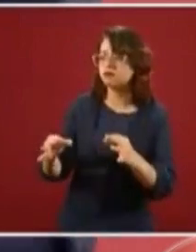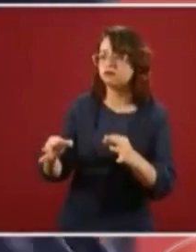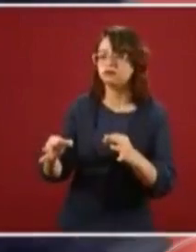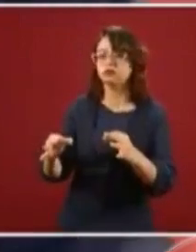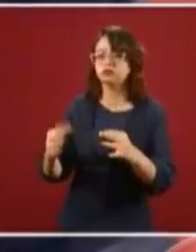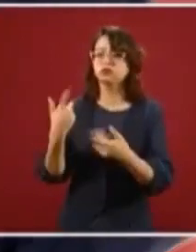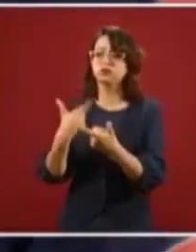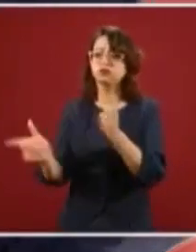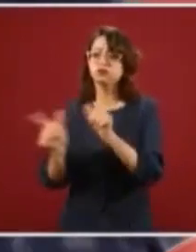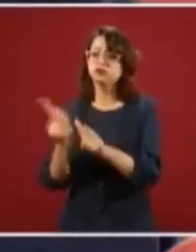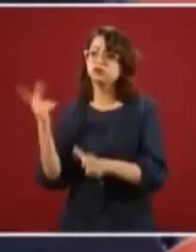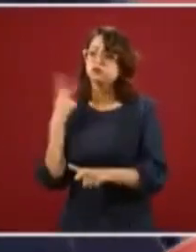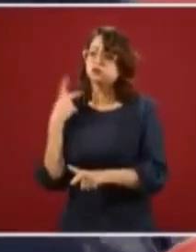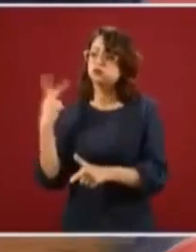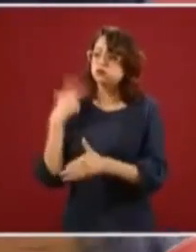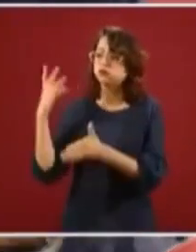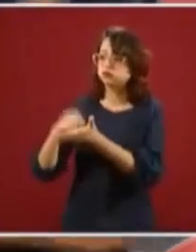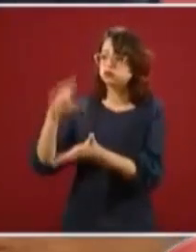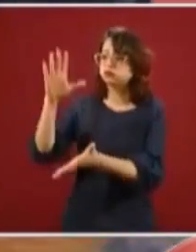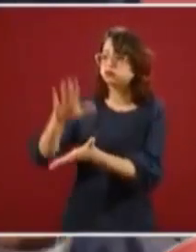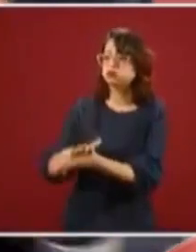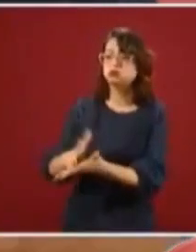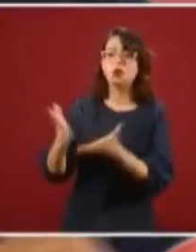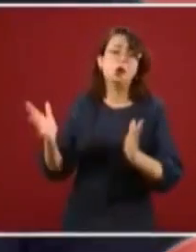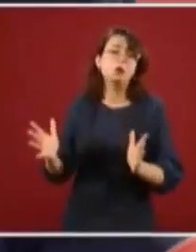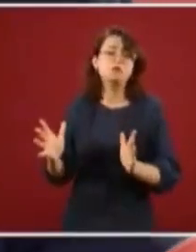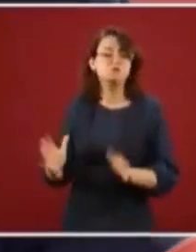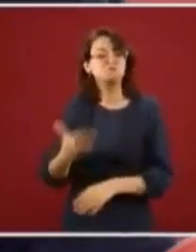son partidos, pues son ciudadanos que se